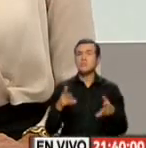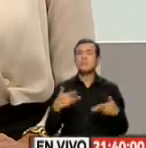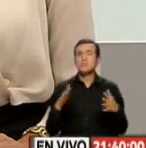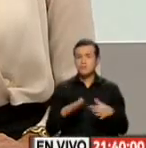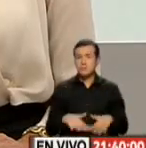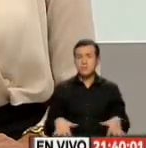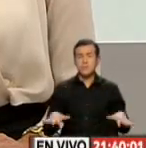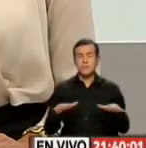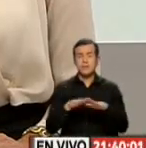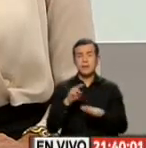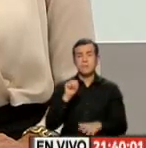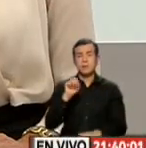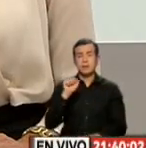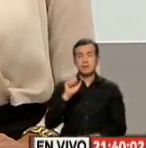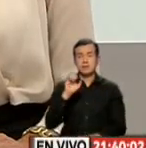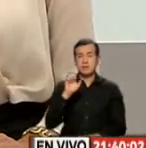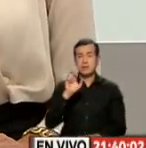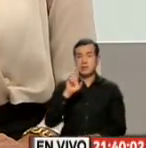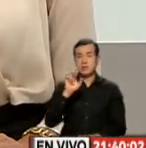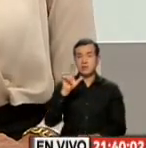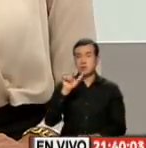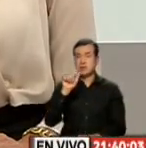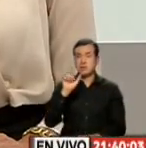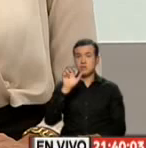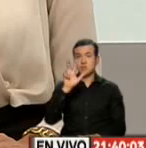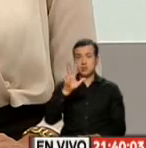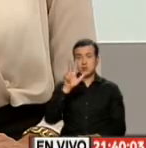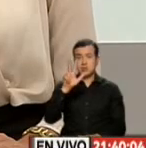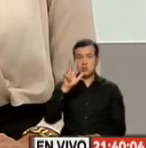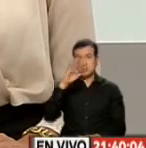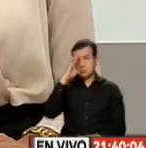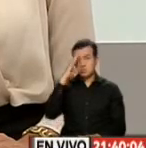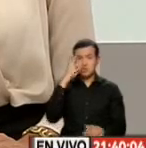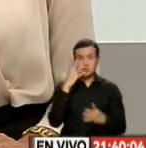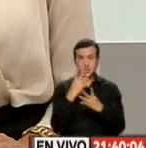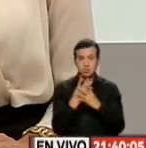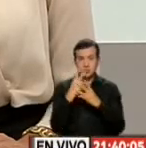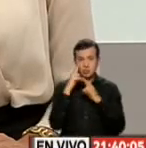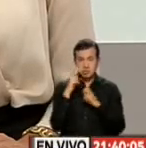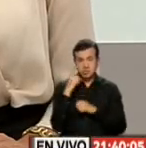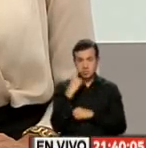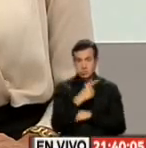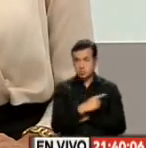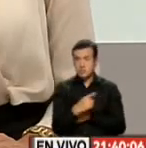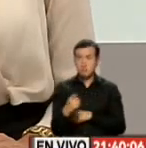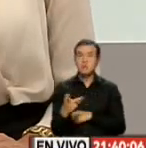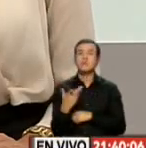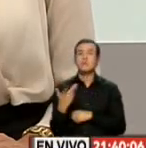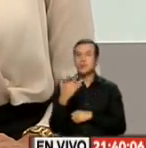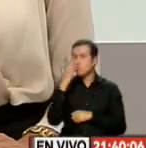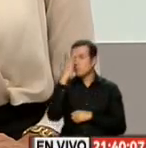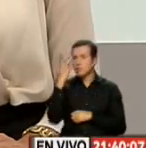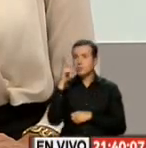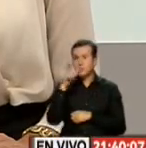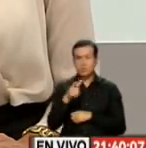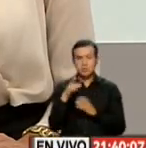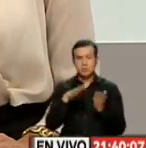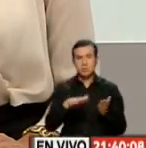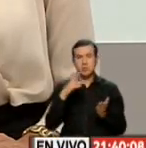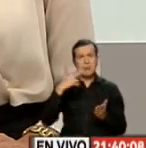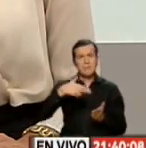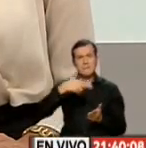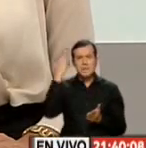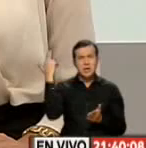registró en el sector de Mascarilla, provincia de Imbabura. 3 uniformados están detenidos mientras se realizan las investigaciones, debido a que el fallecido recibió